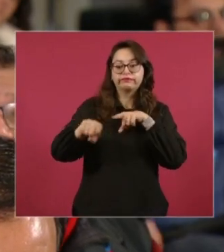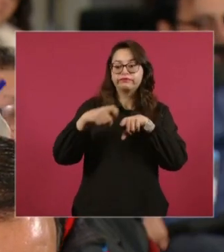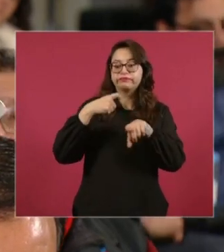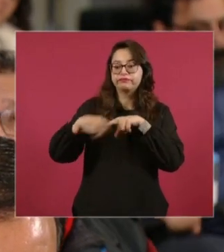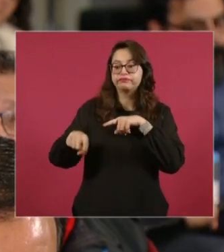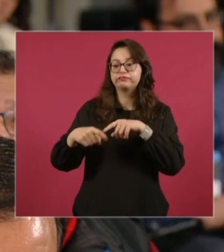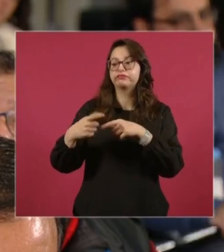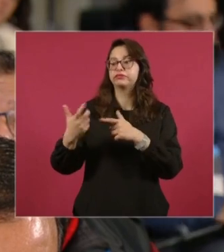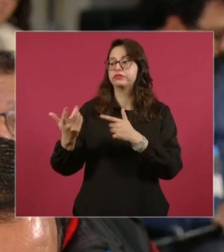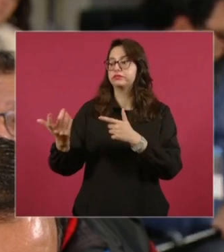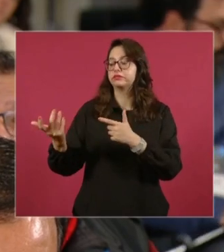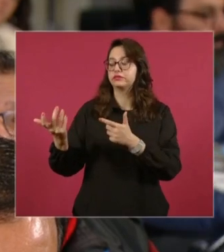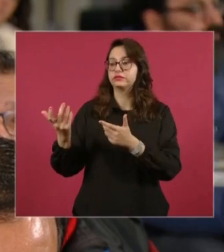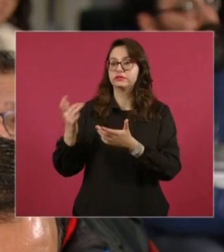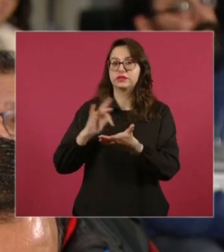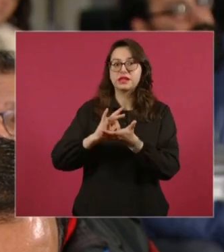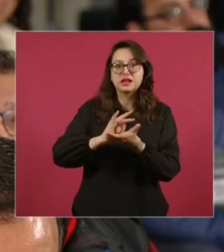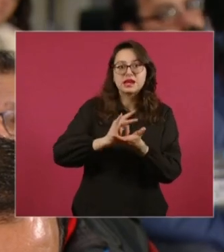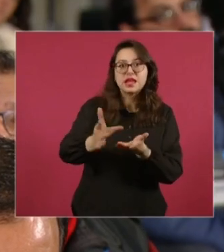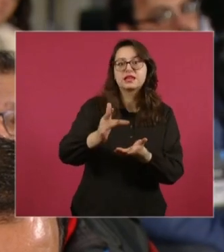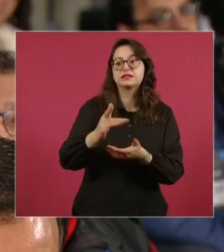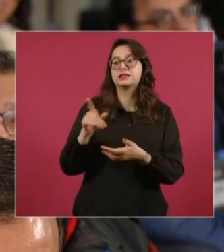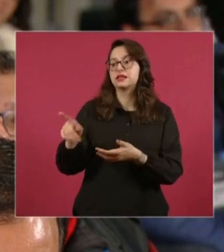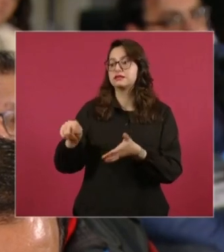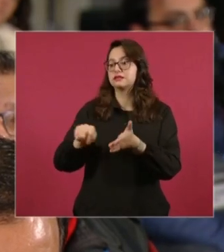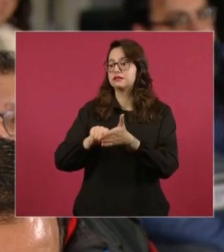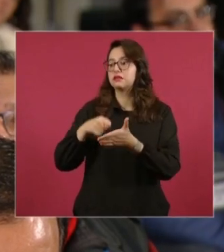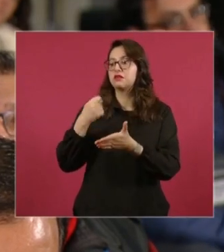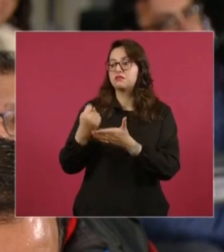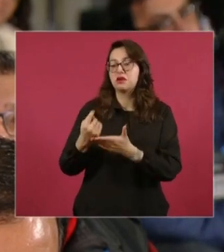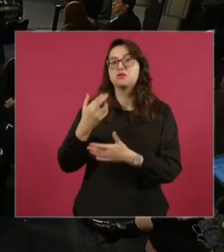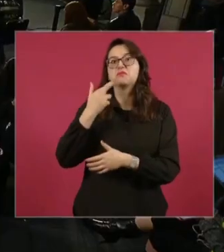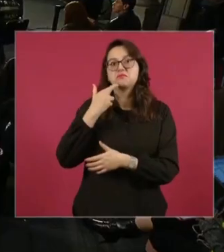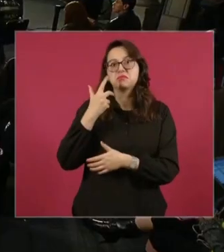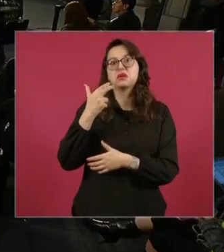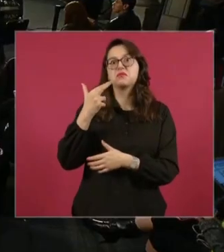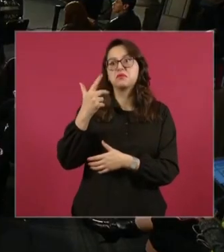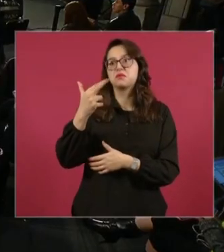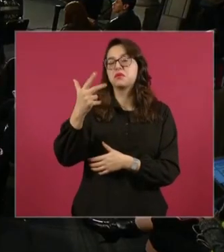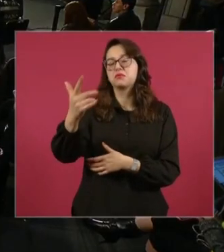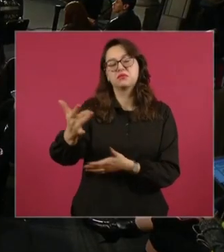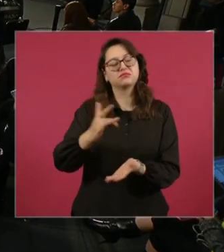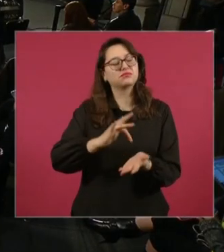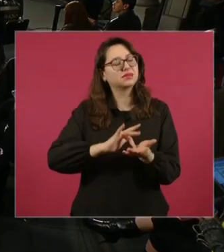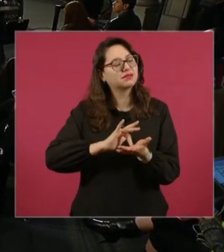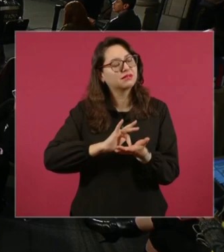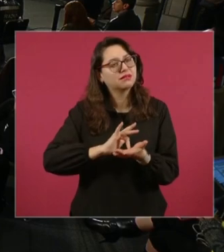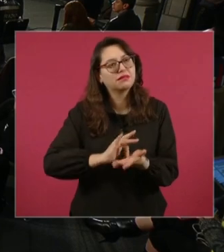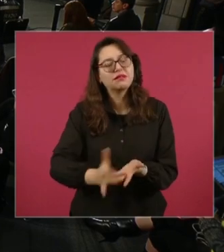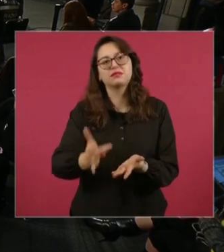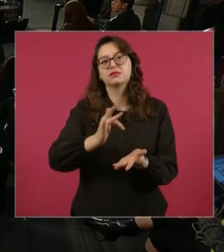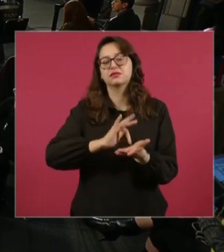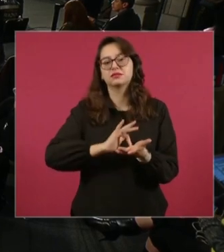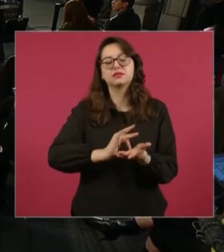agradecimiento, porque tiende la mano a Tamaulipas y no se olvida de este pueblo. Mi primera